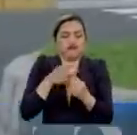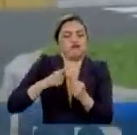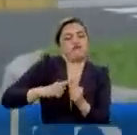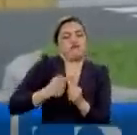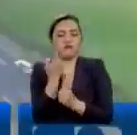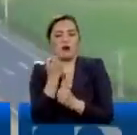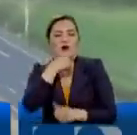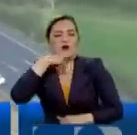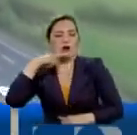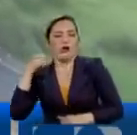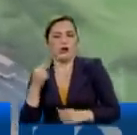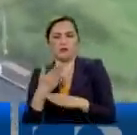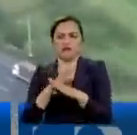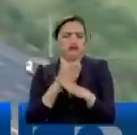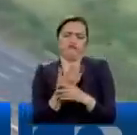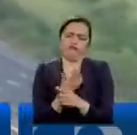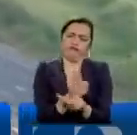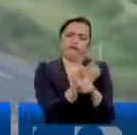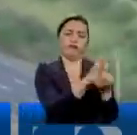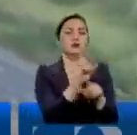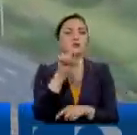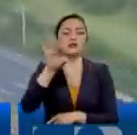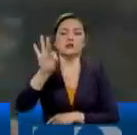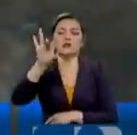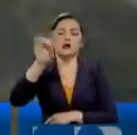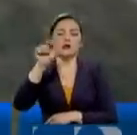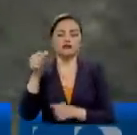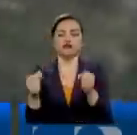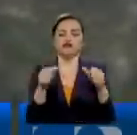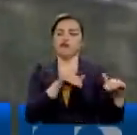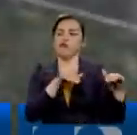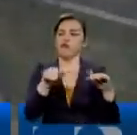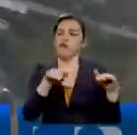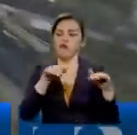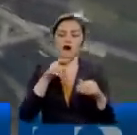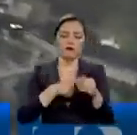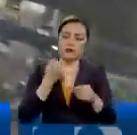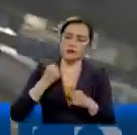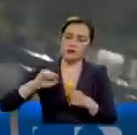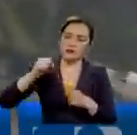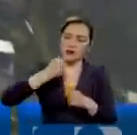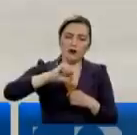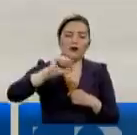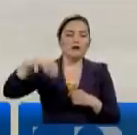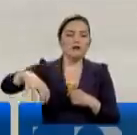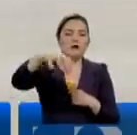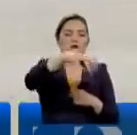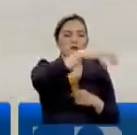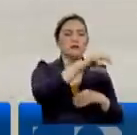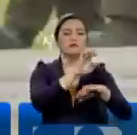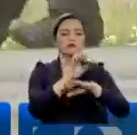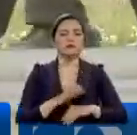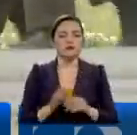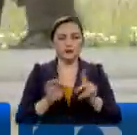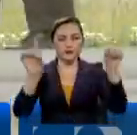sin restricciones, en el que 198 mil vehículos aproximadamente salieron desde la capital hacia provincias. Además,